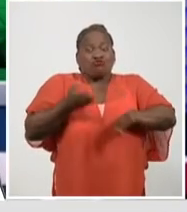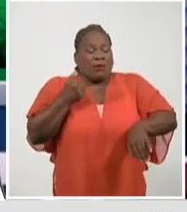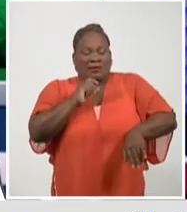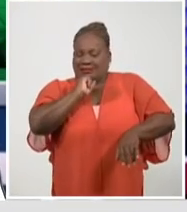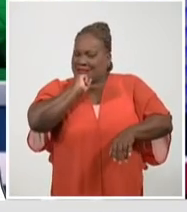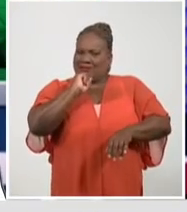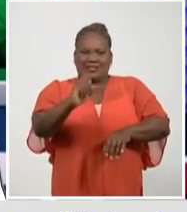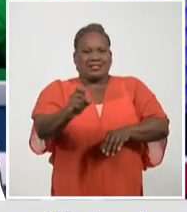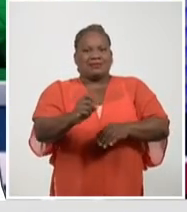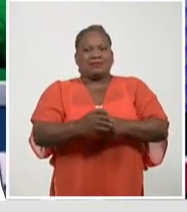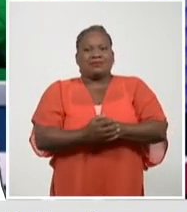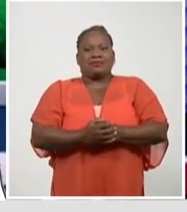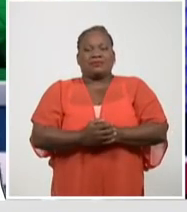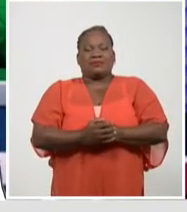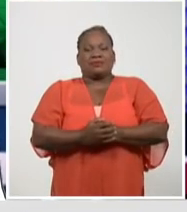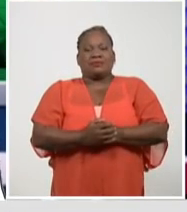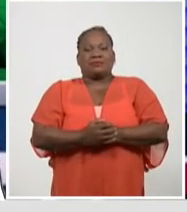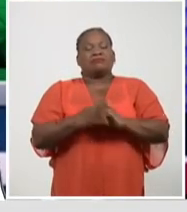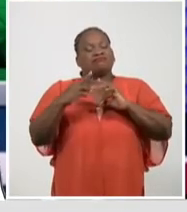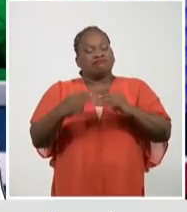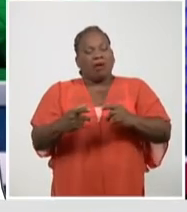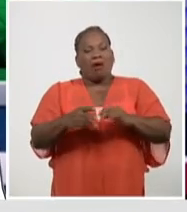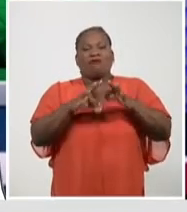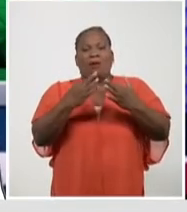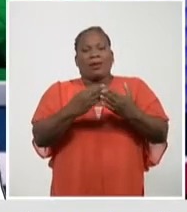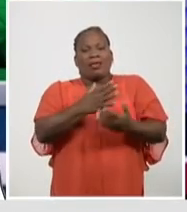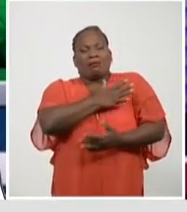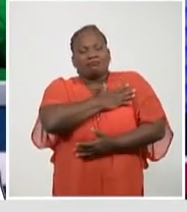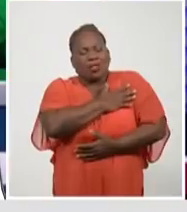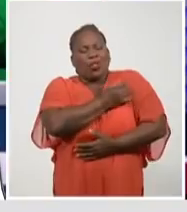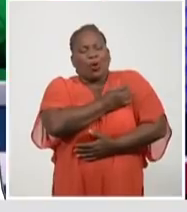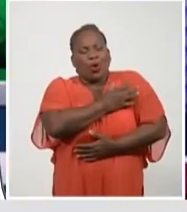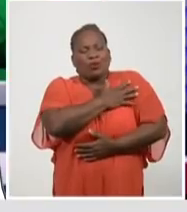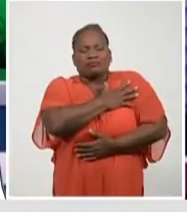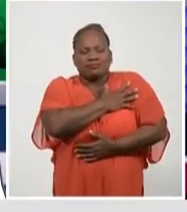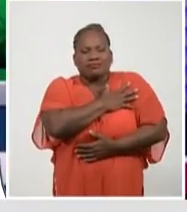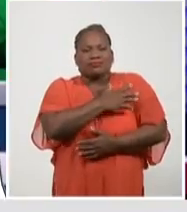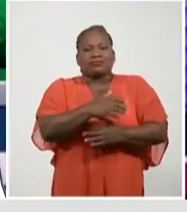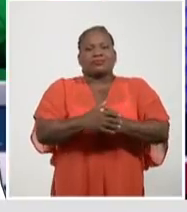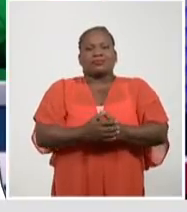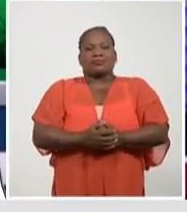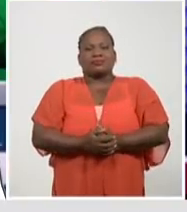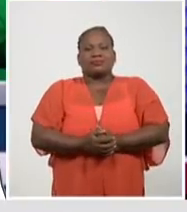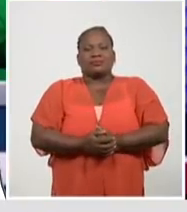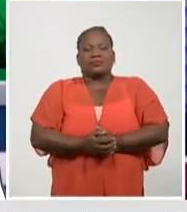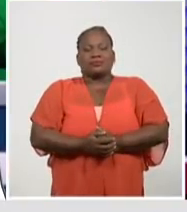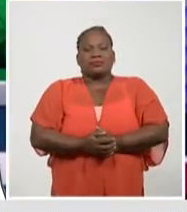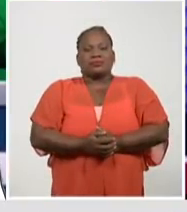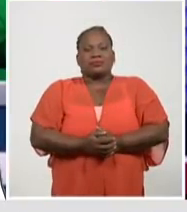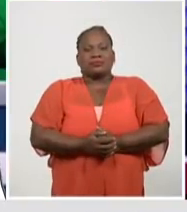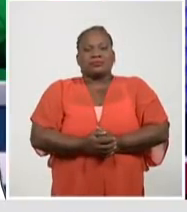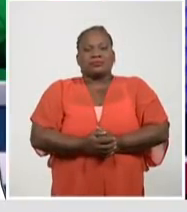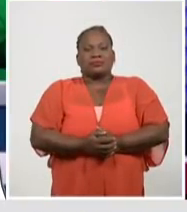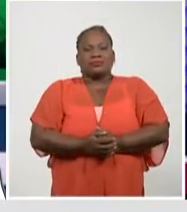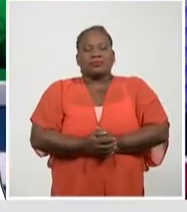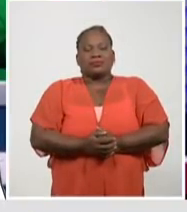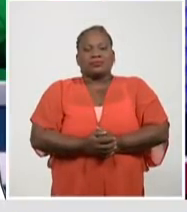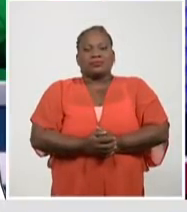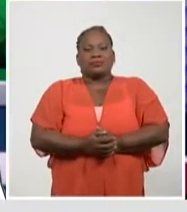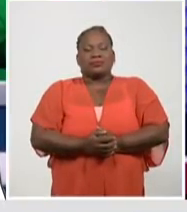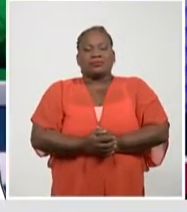reanimación. Reiteramos nuestras condolencias a sus familiares y amistades. Y